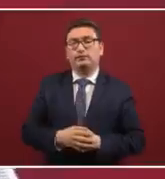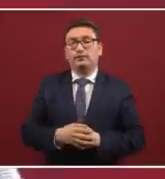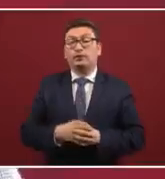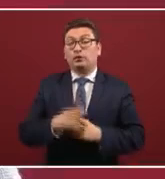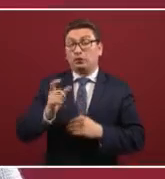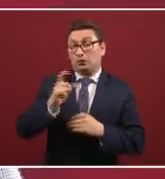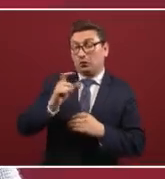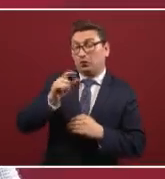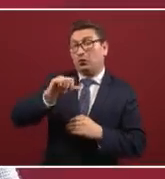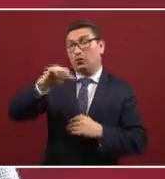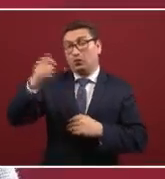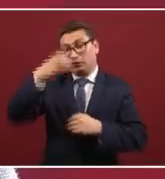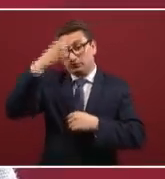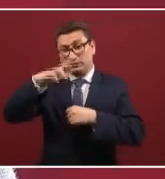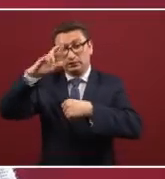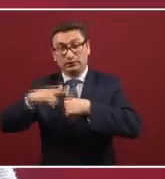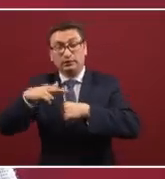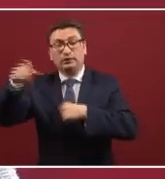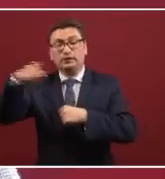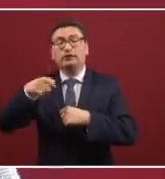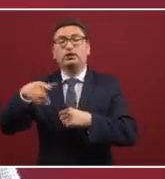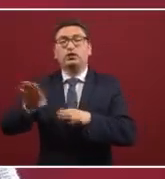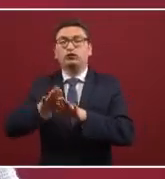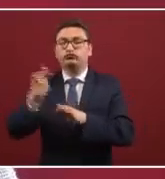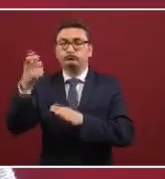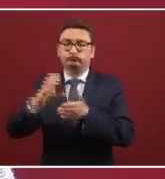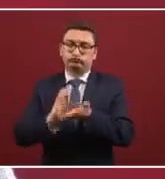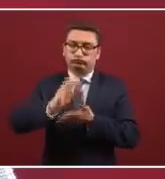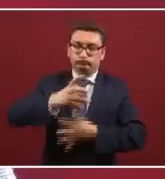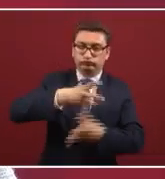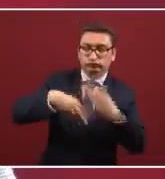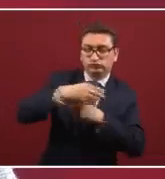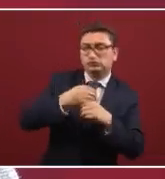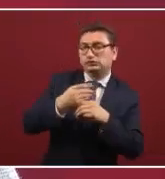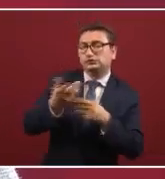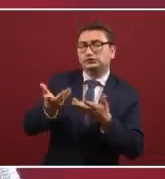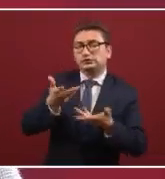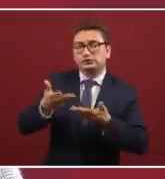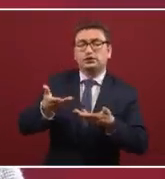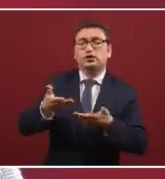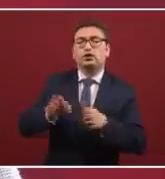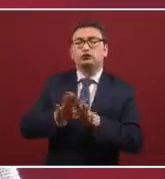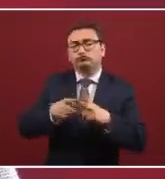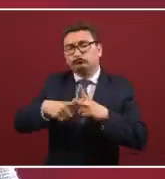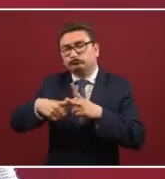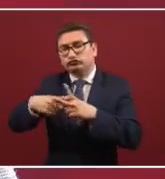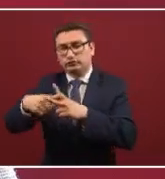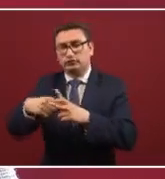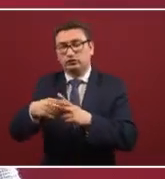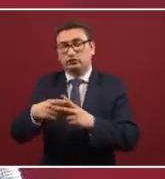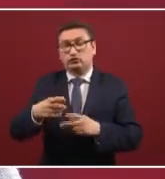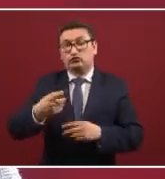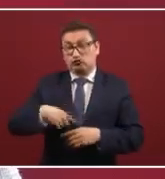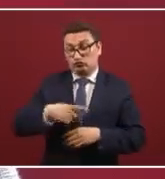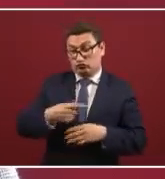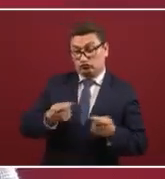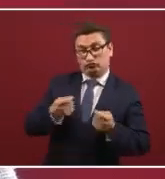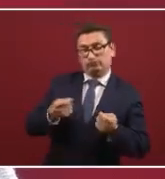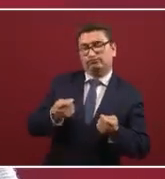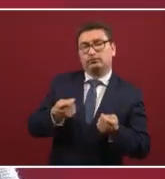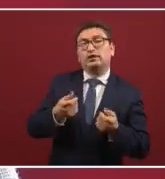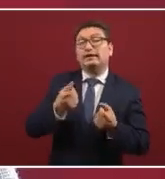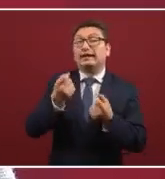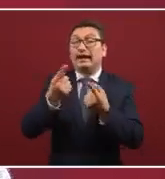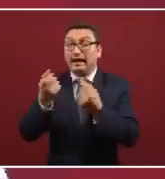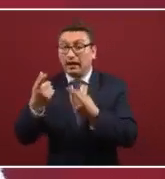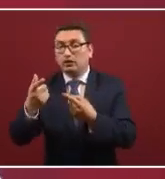dato de crecimiento de la economía, toda vez que depende de factores que nosotros controlamos y de muchos otros